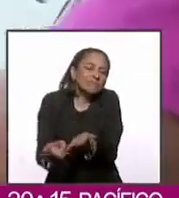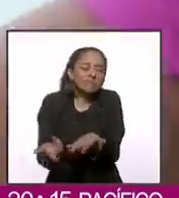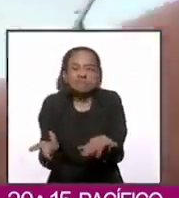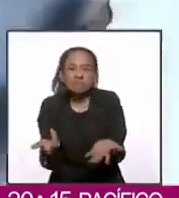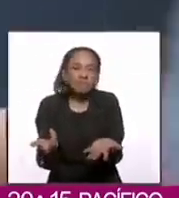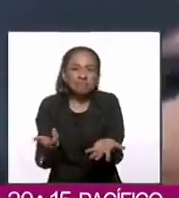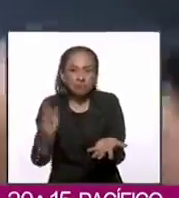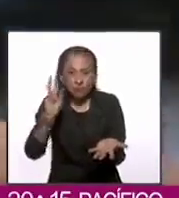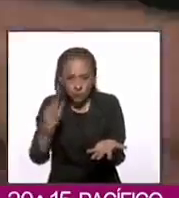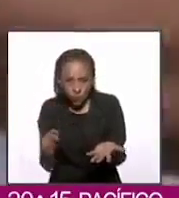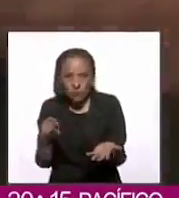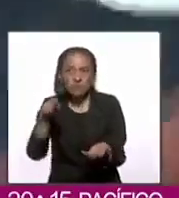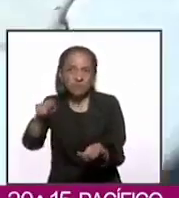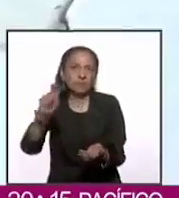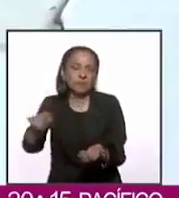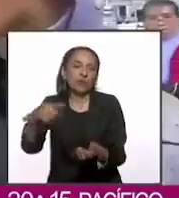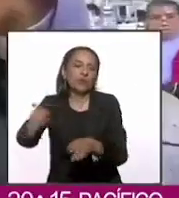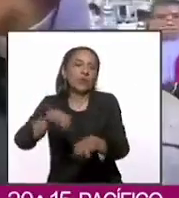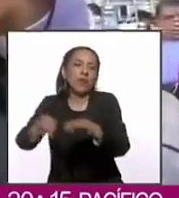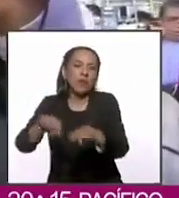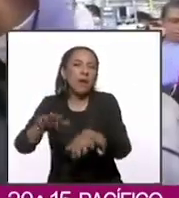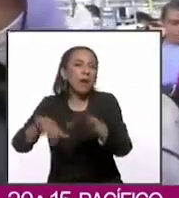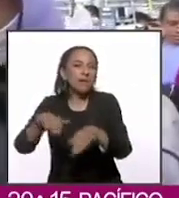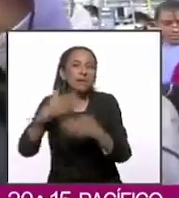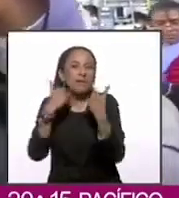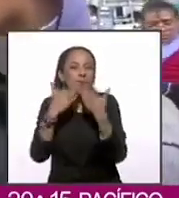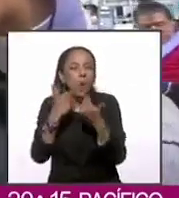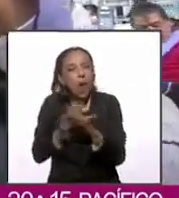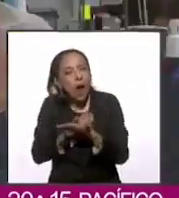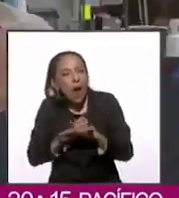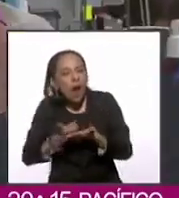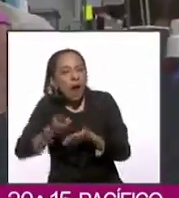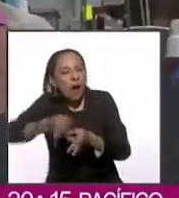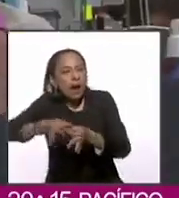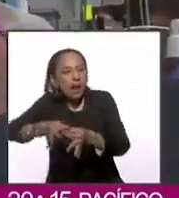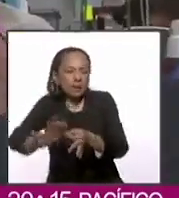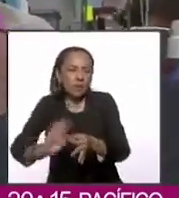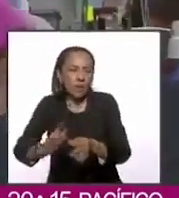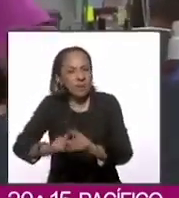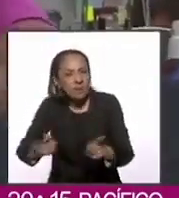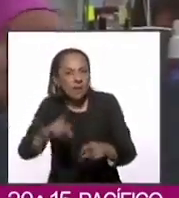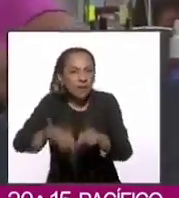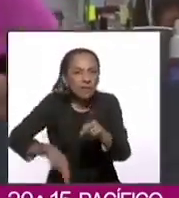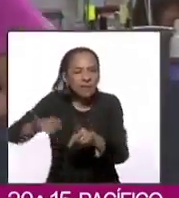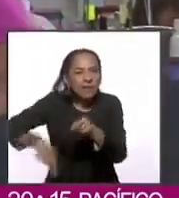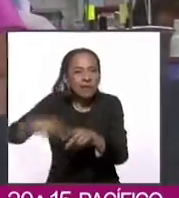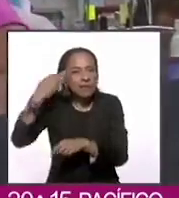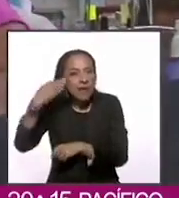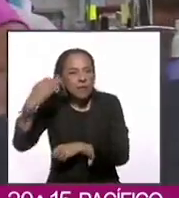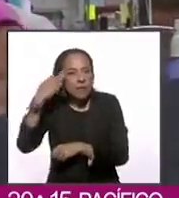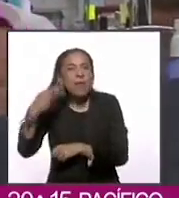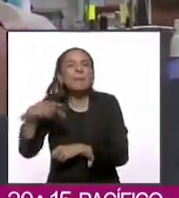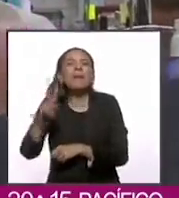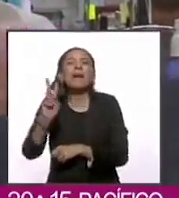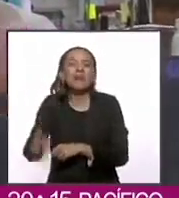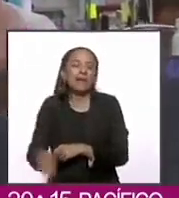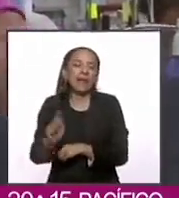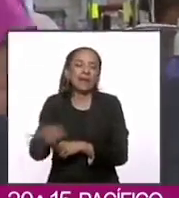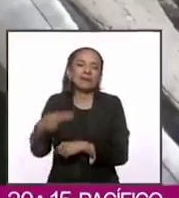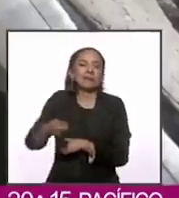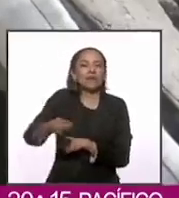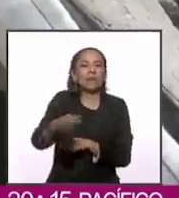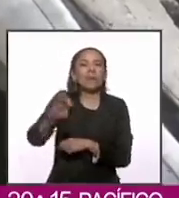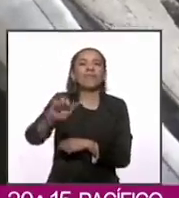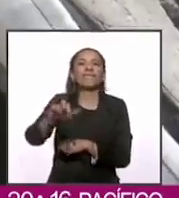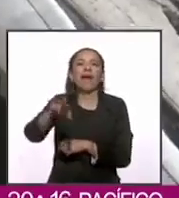tener empleos más informales, sino que más bien pues es el efecto faro, es decir, que no el salario mínimo no